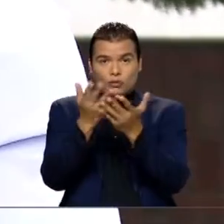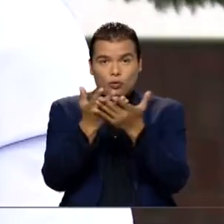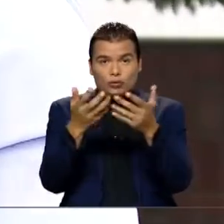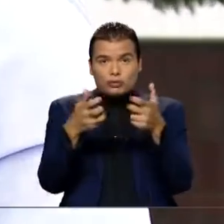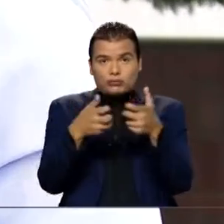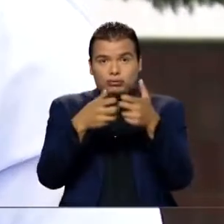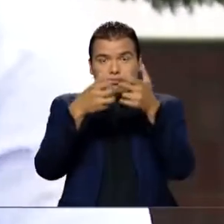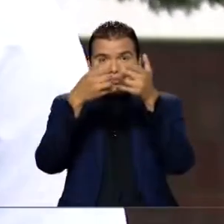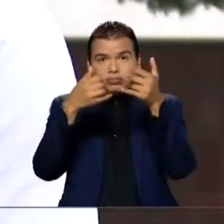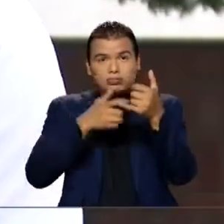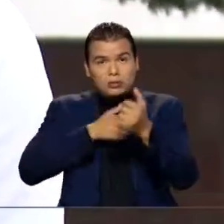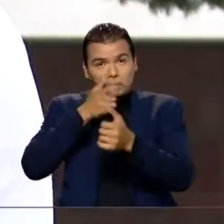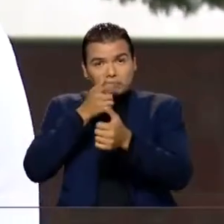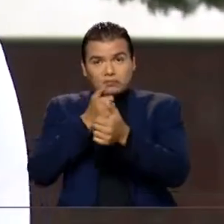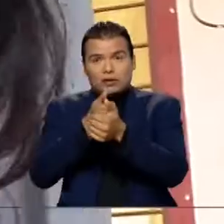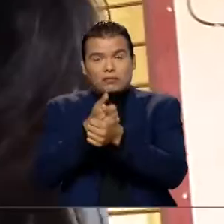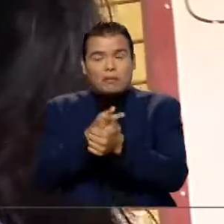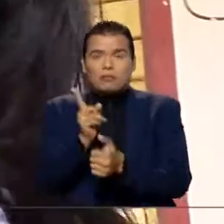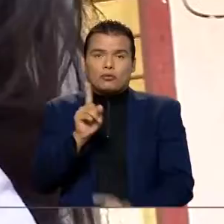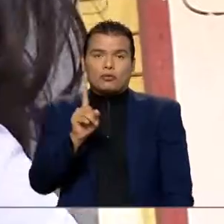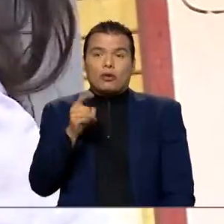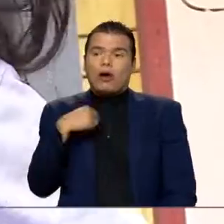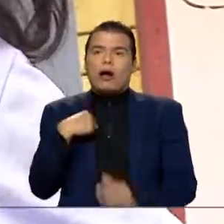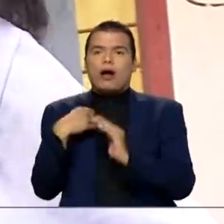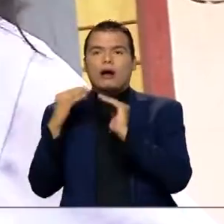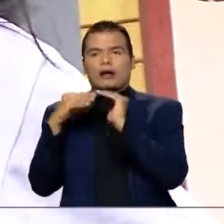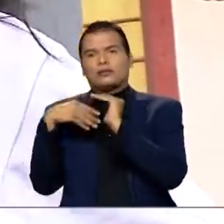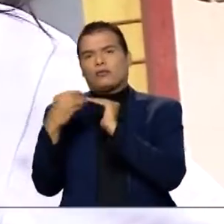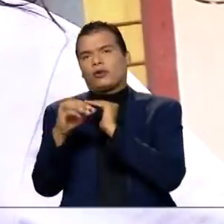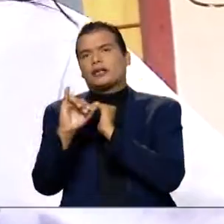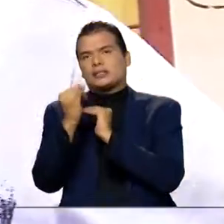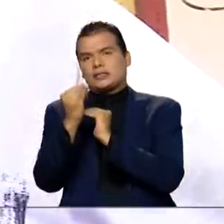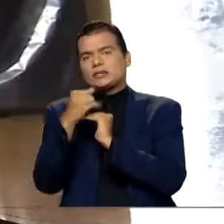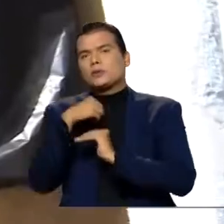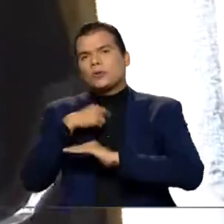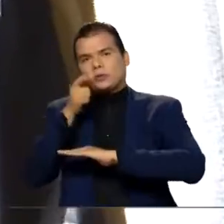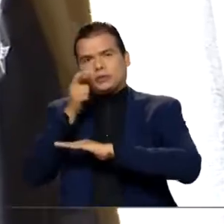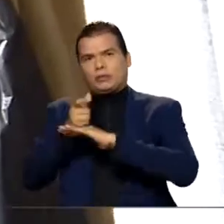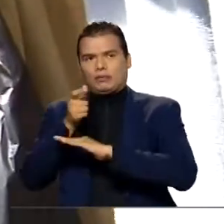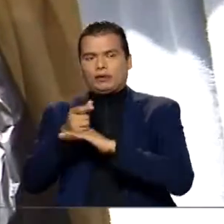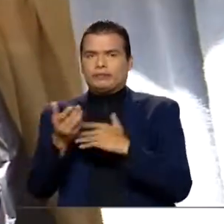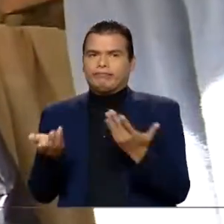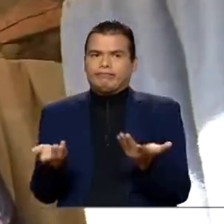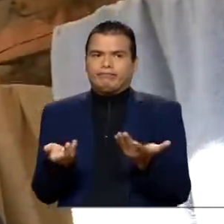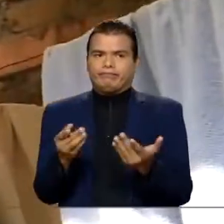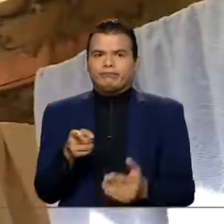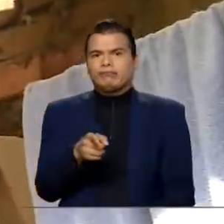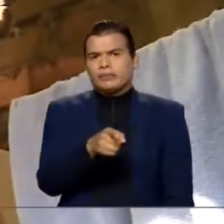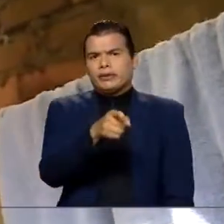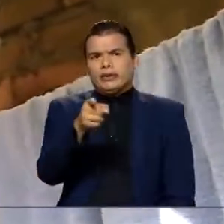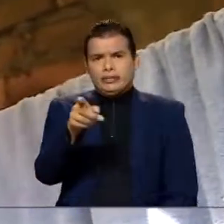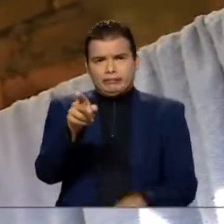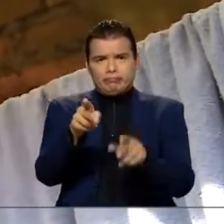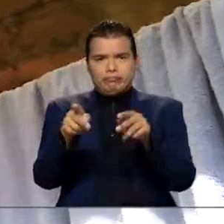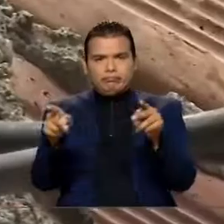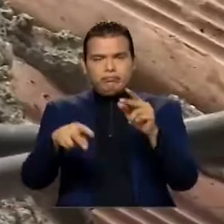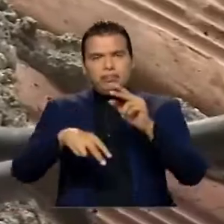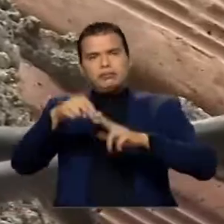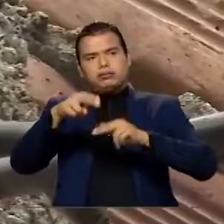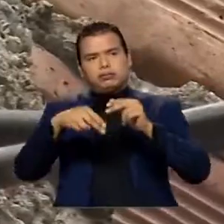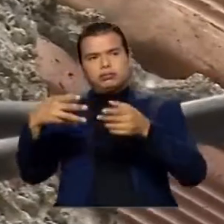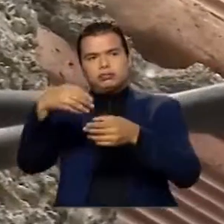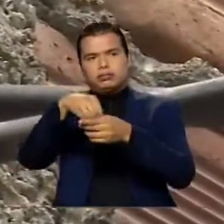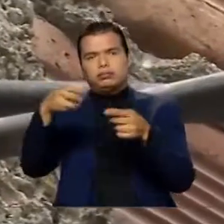para esa instalación es complejo porque muchas de esas personas tienen impericia, ¿sí?, y